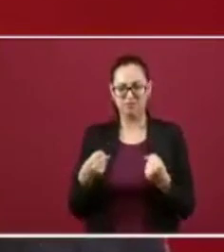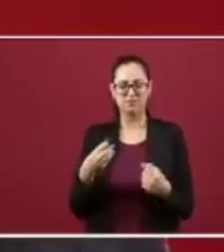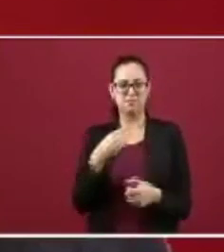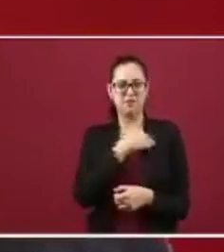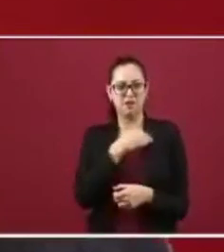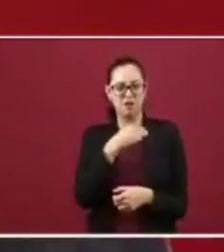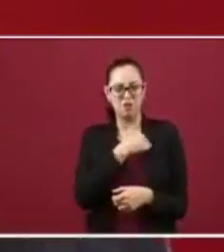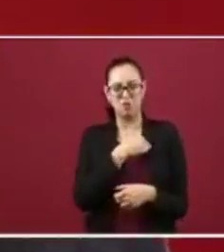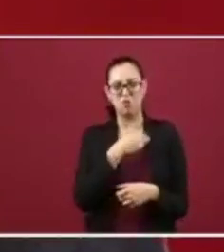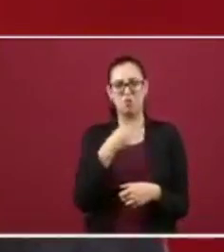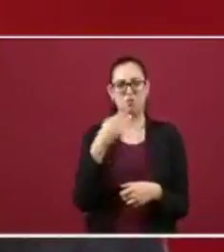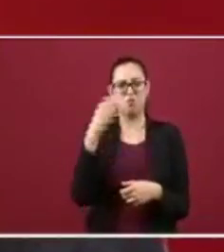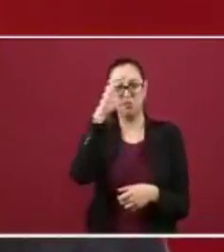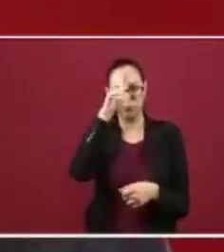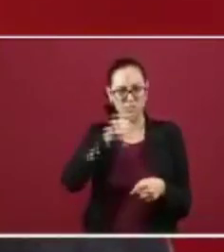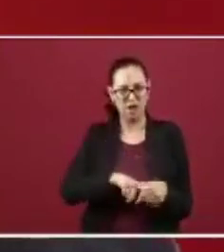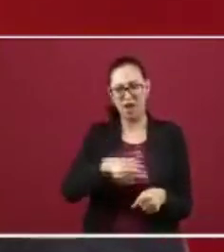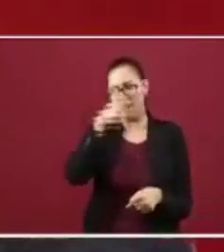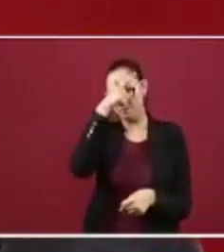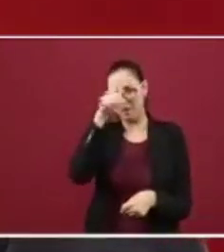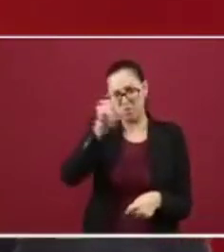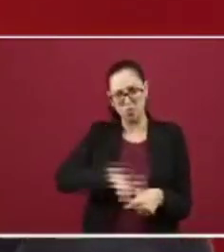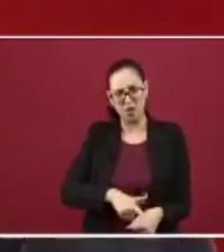culturales, espirituales.